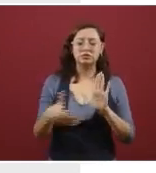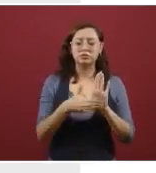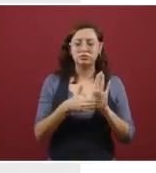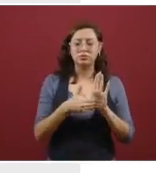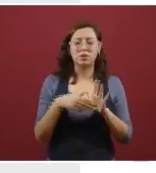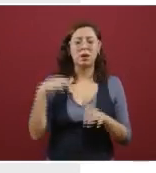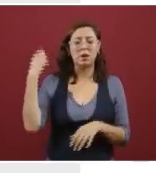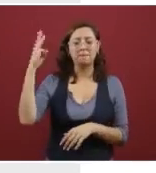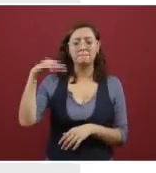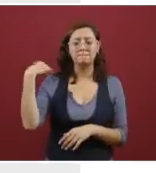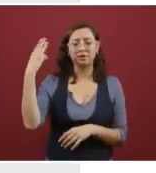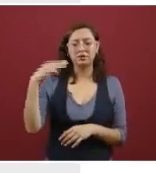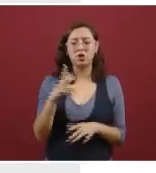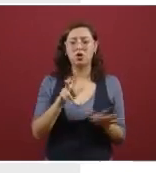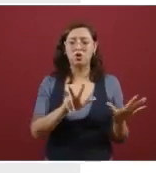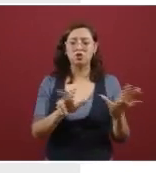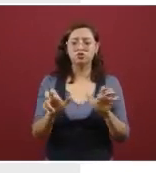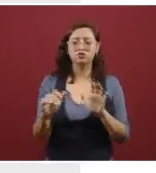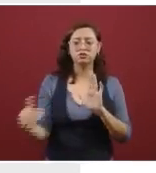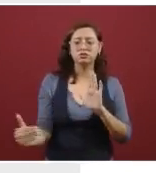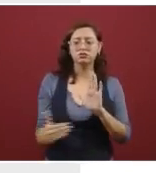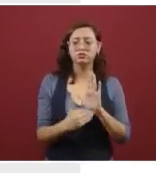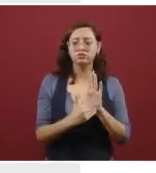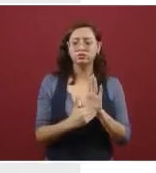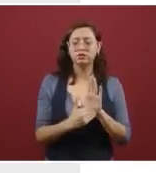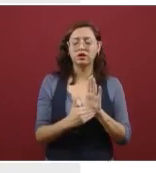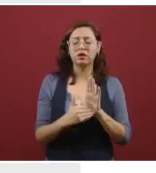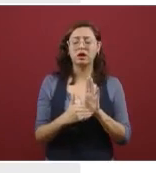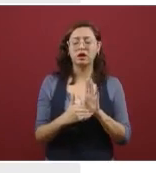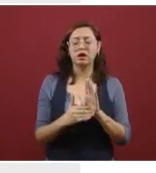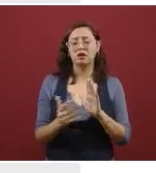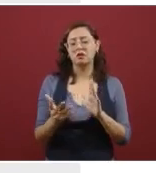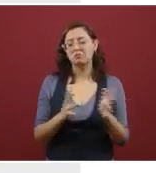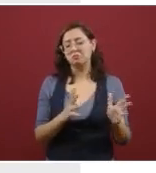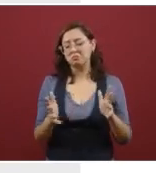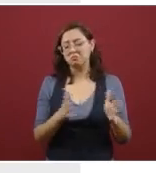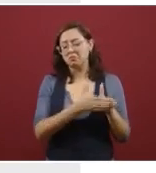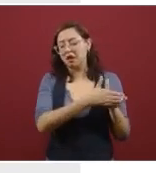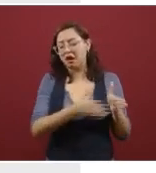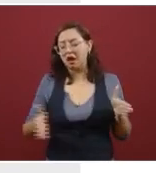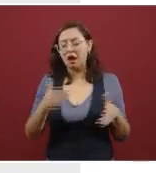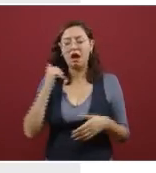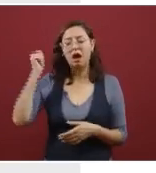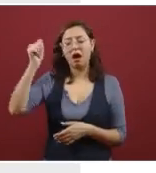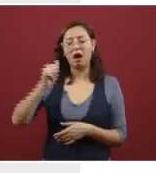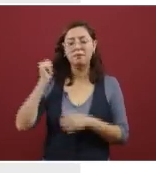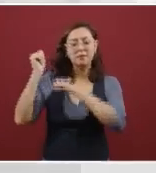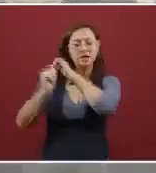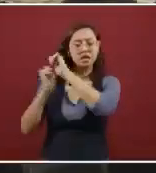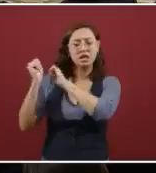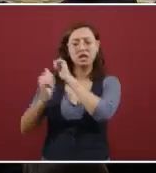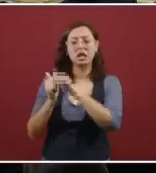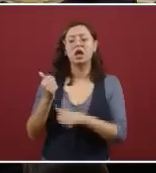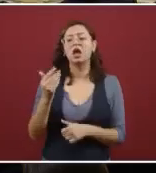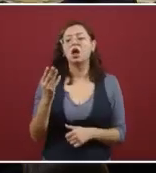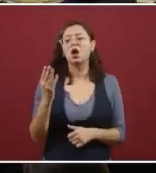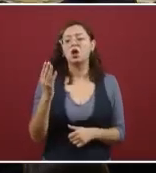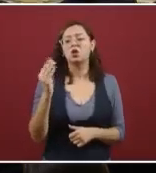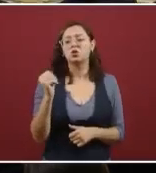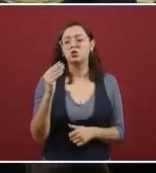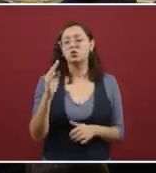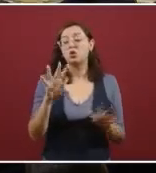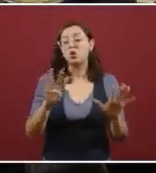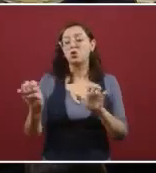en marzo a 800,000, y en promedio los días que llevamos de abril estamos en 900,000 barriles